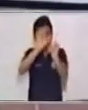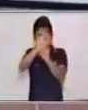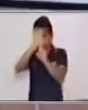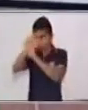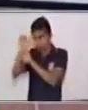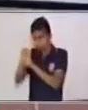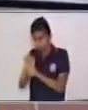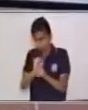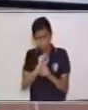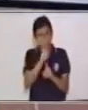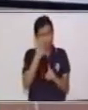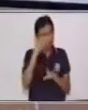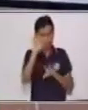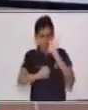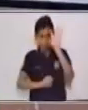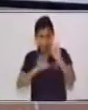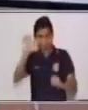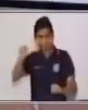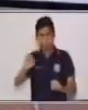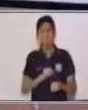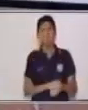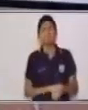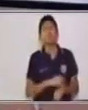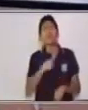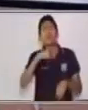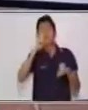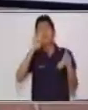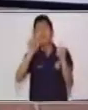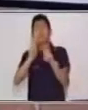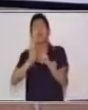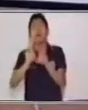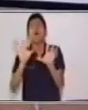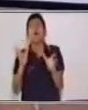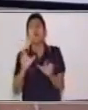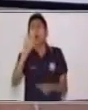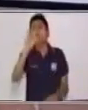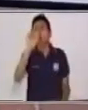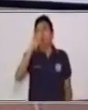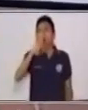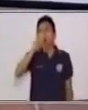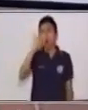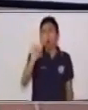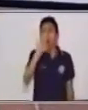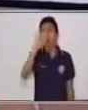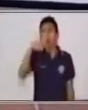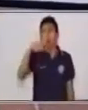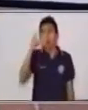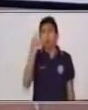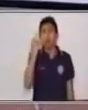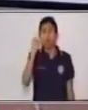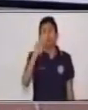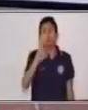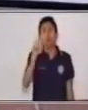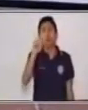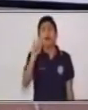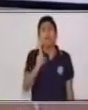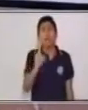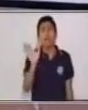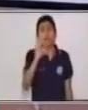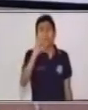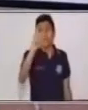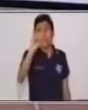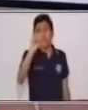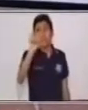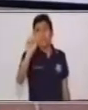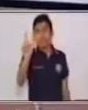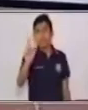oración compuesta. Asimismo también están las conjunciones disyuntivas, que van a permitir